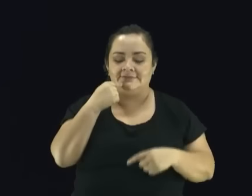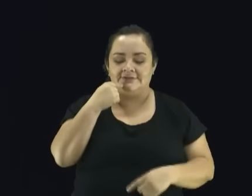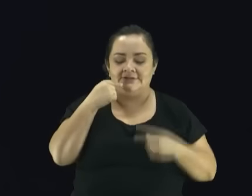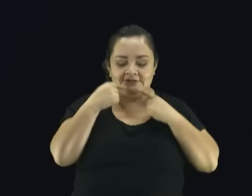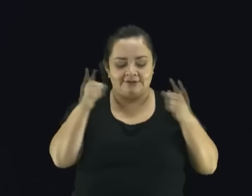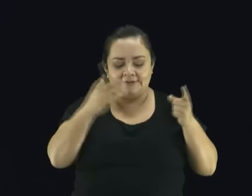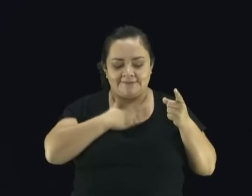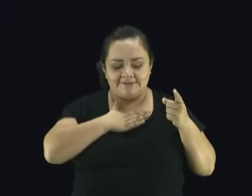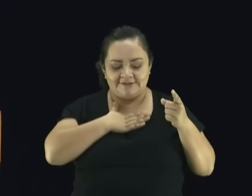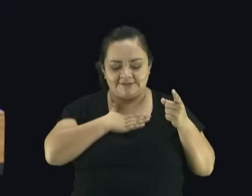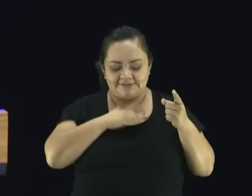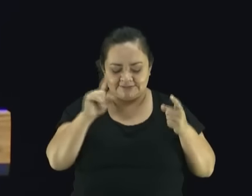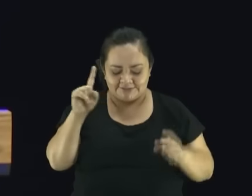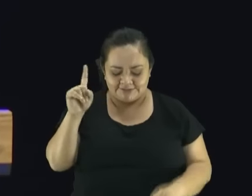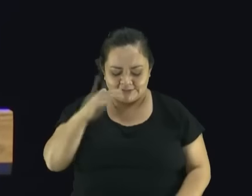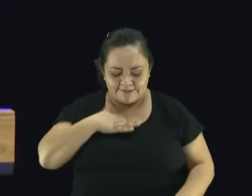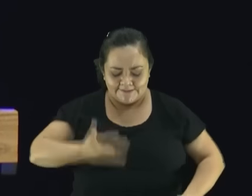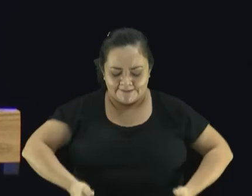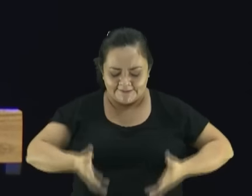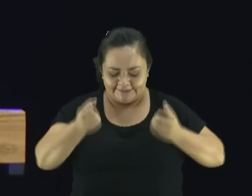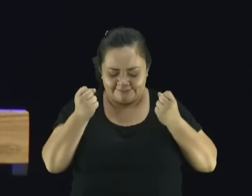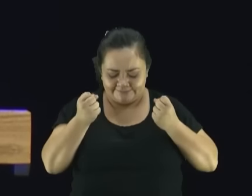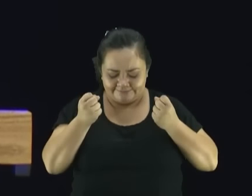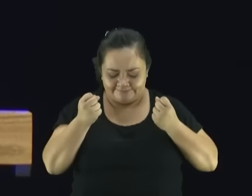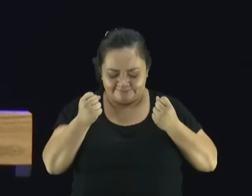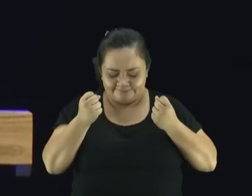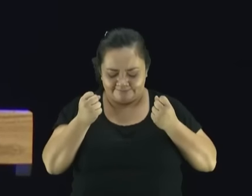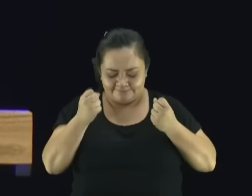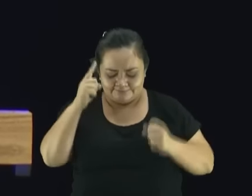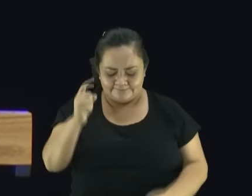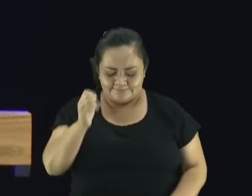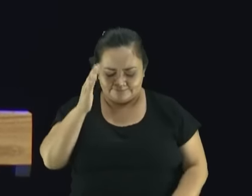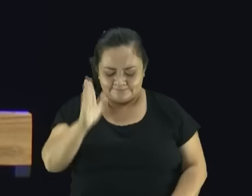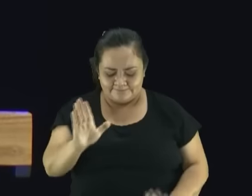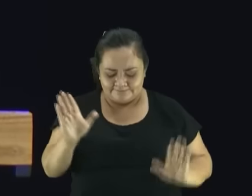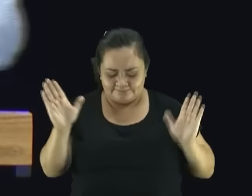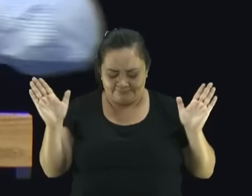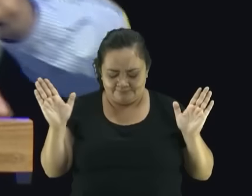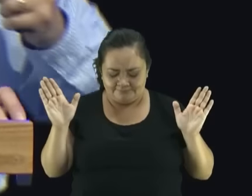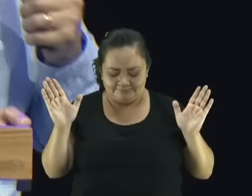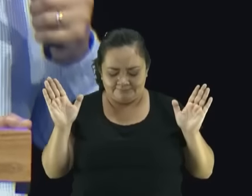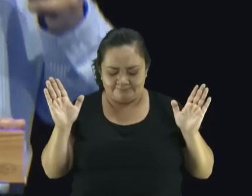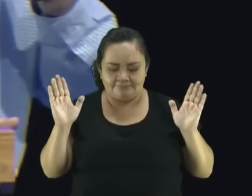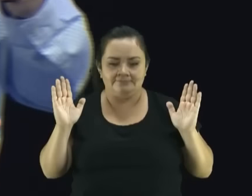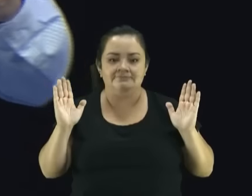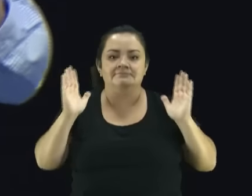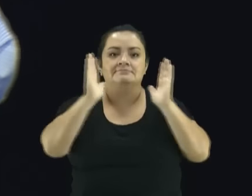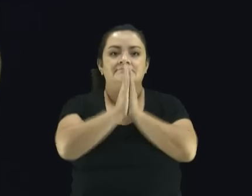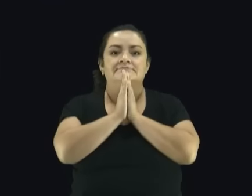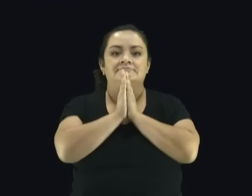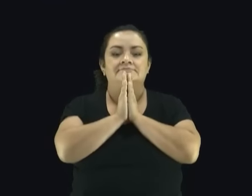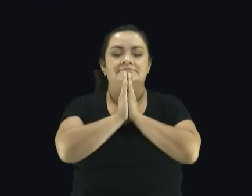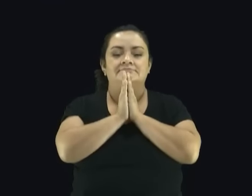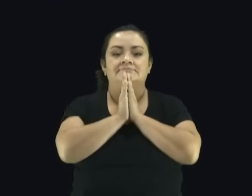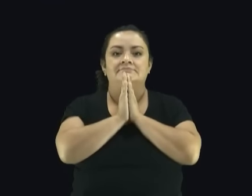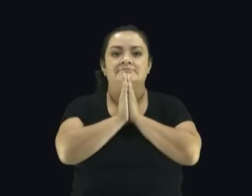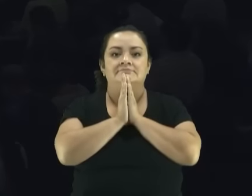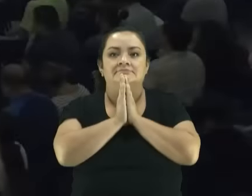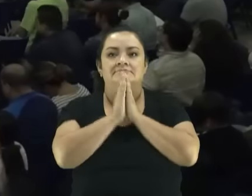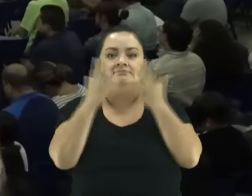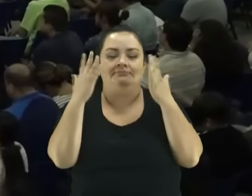mi señor y mi salvador en Cristo Jesús y la iglesia acompaña diciendo un fuerte Amén